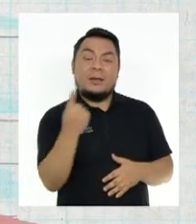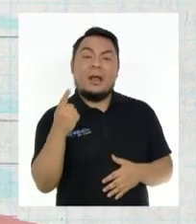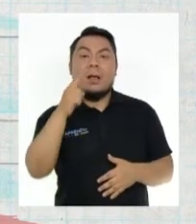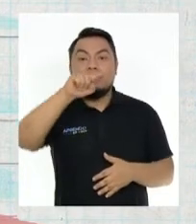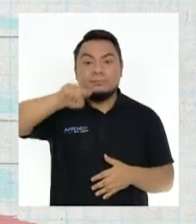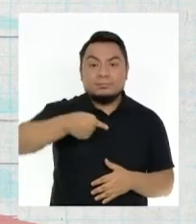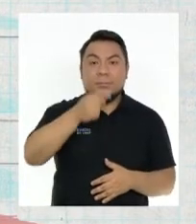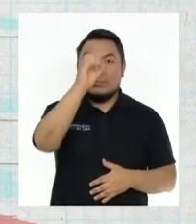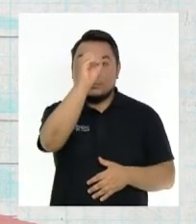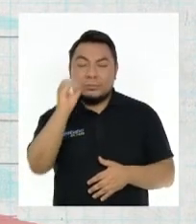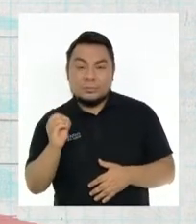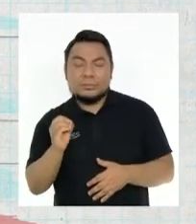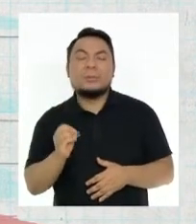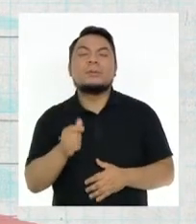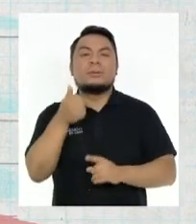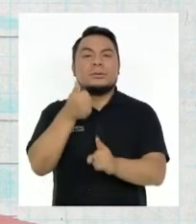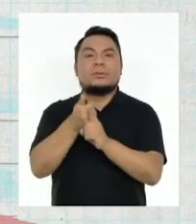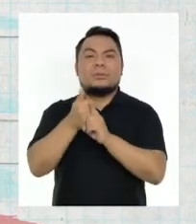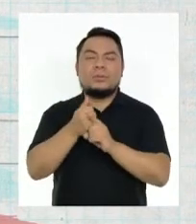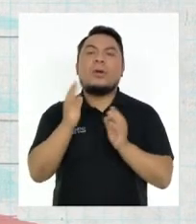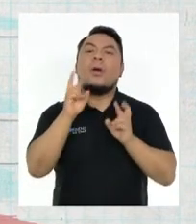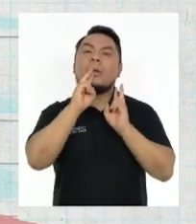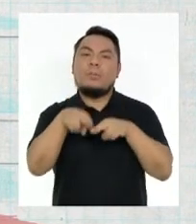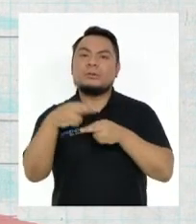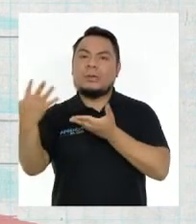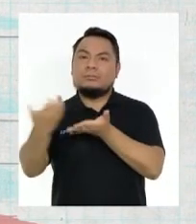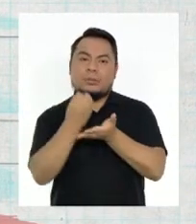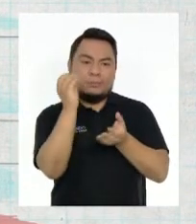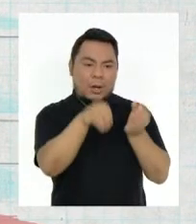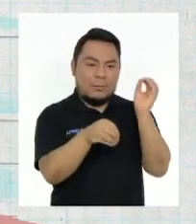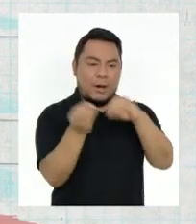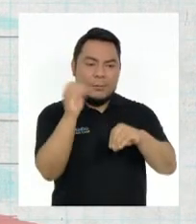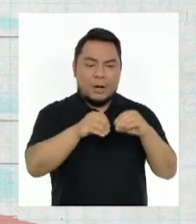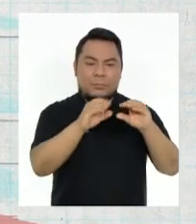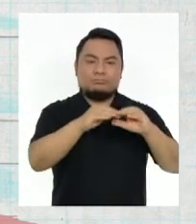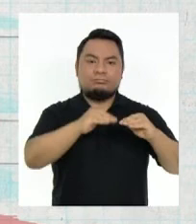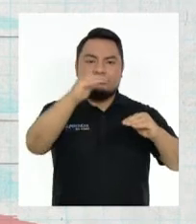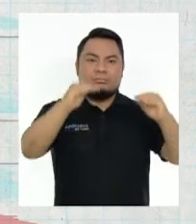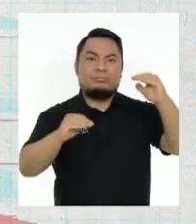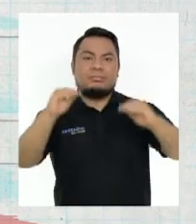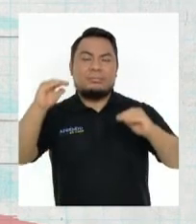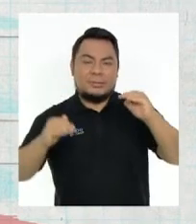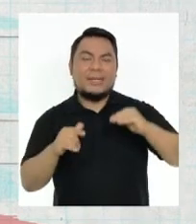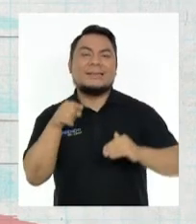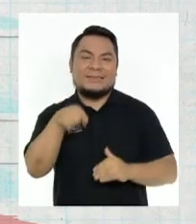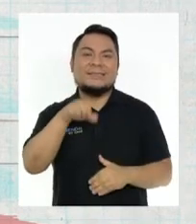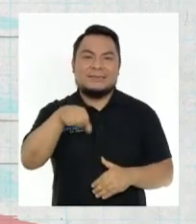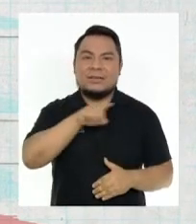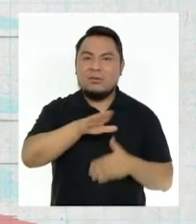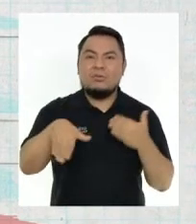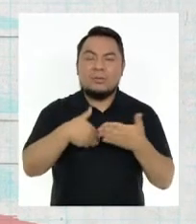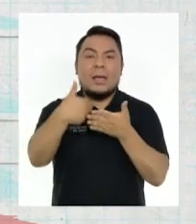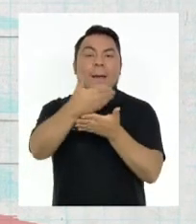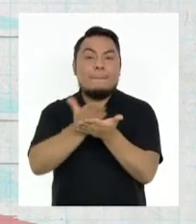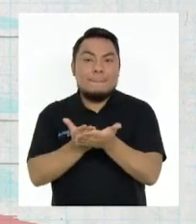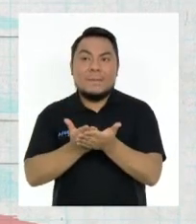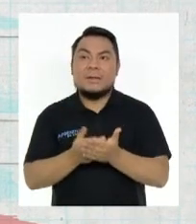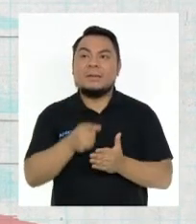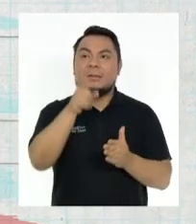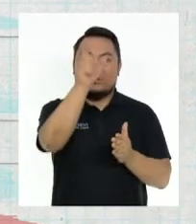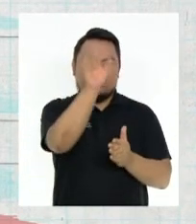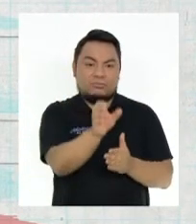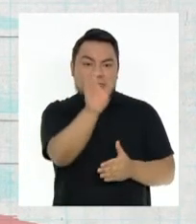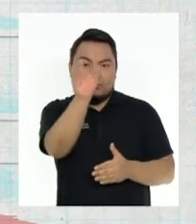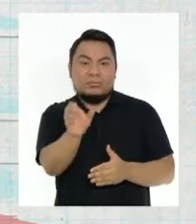porcentual corresponde a las opciones de respuesta. Así, hacemos corresponder cada parte de la barra con las